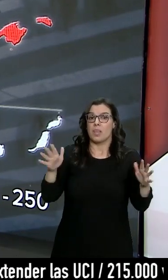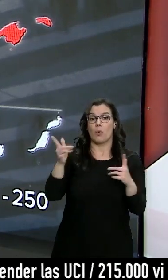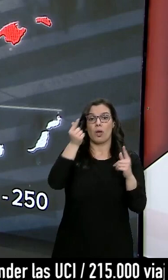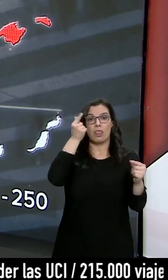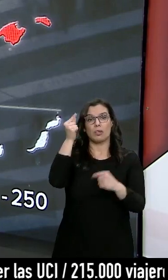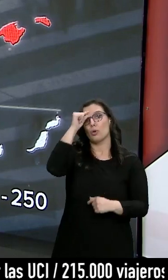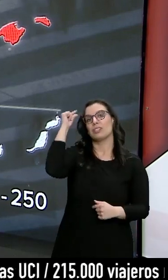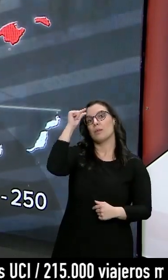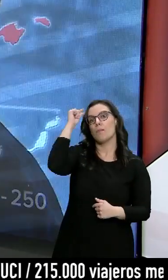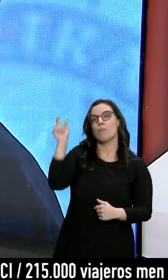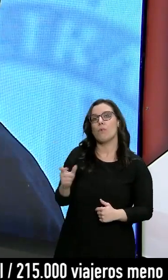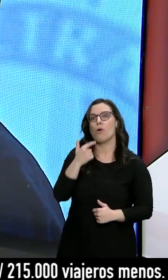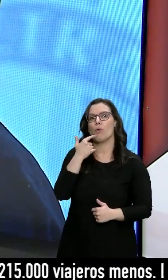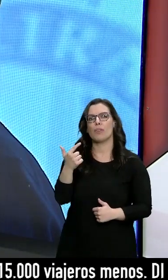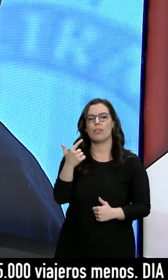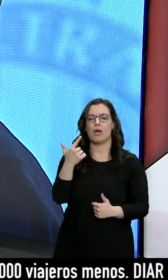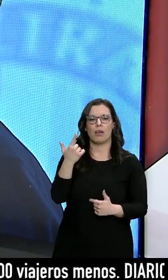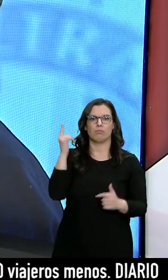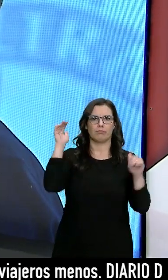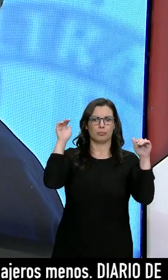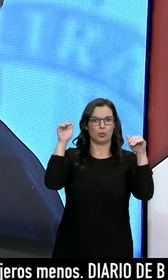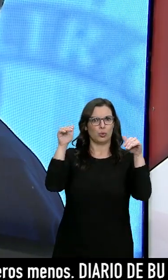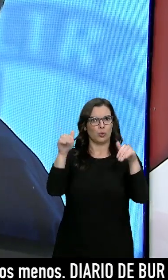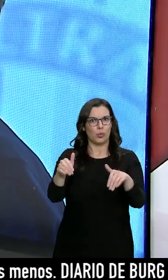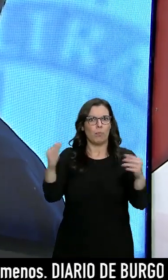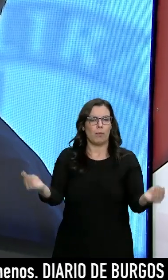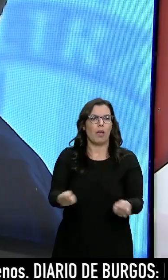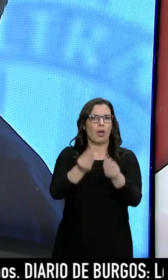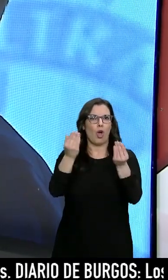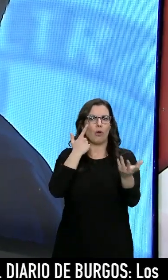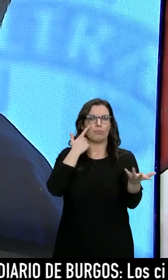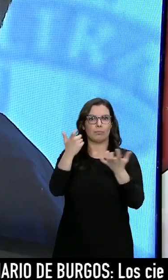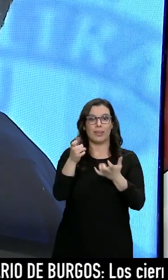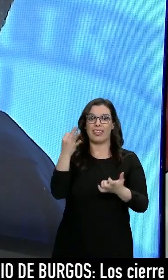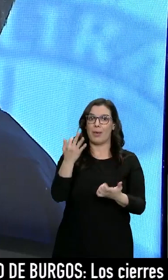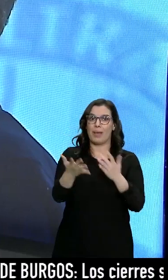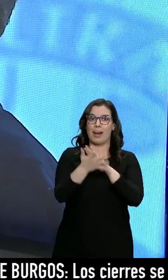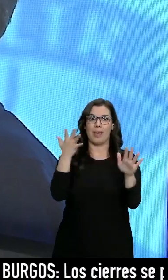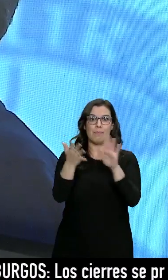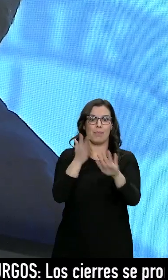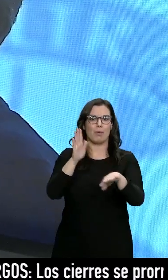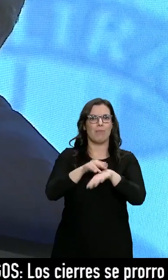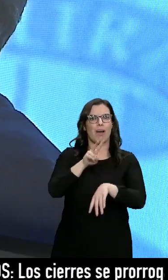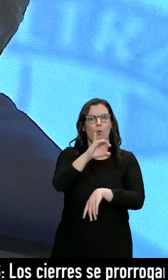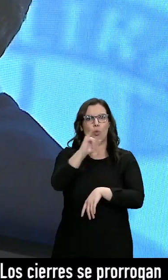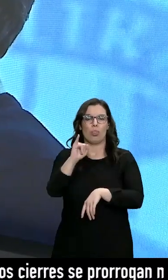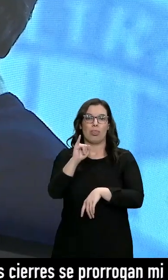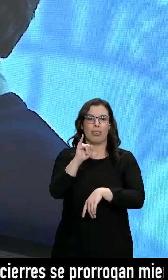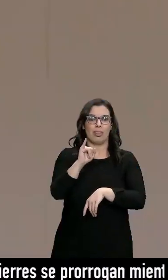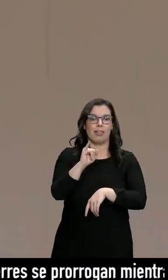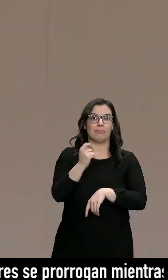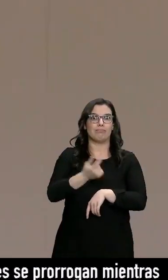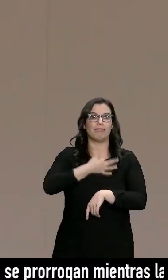Fernando Simón dice que se va a ir notando el descenso y que debiera ser rápido para que las UCIs no sigan a un nivel crítico.